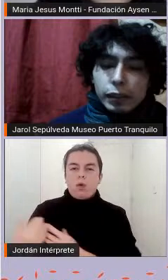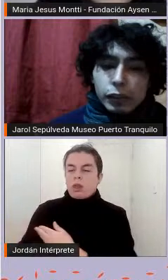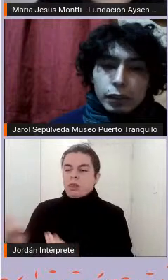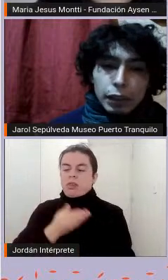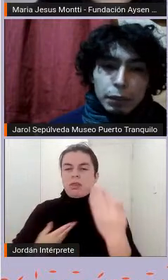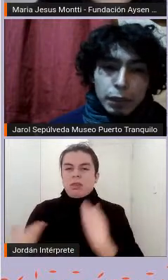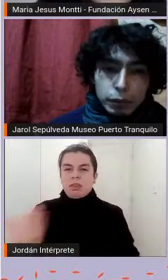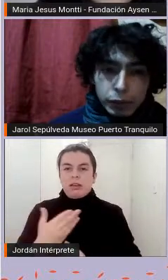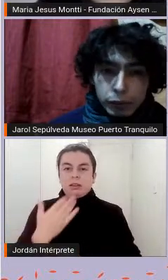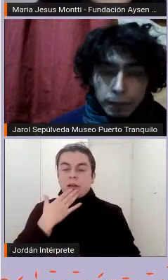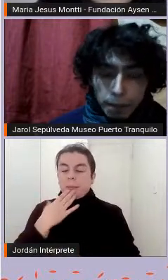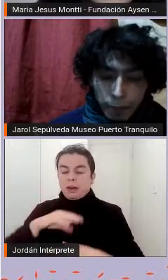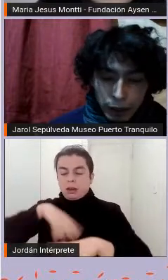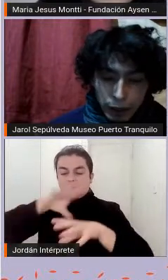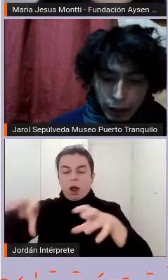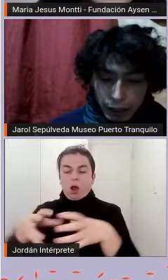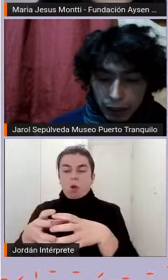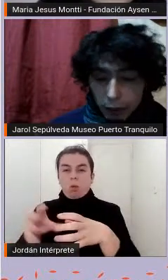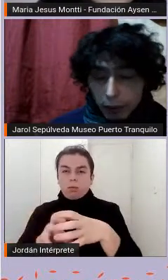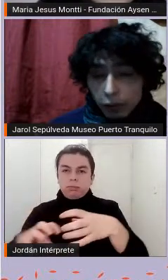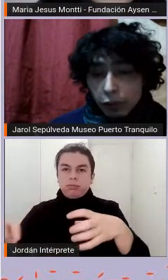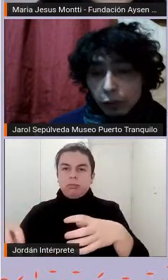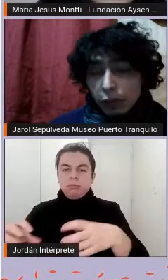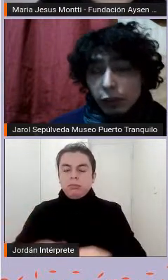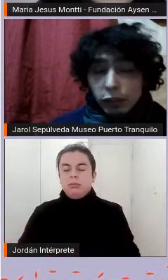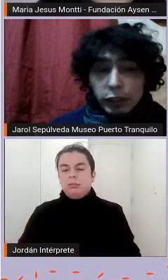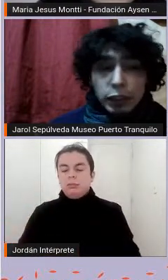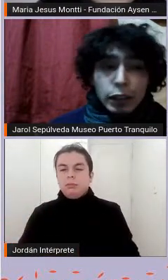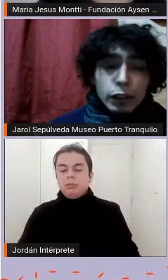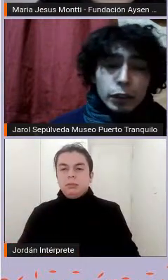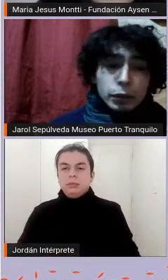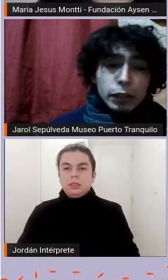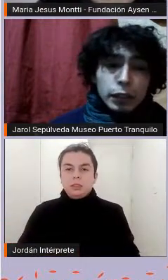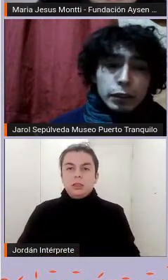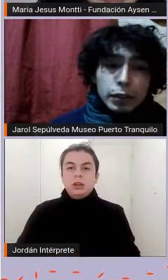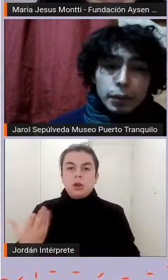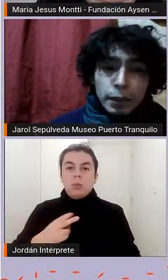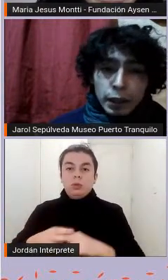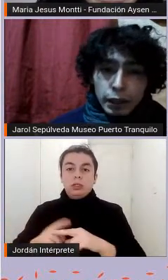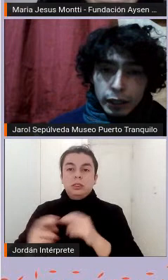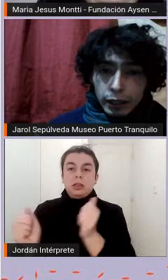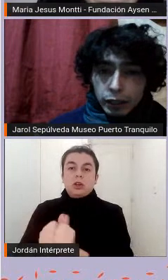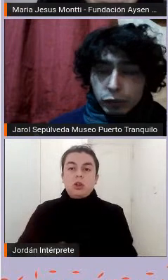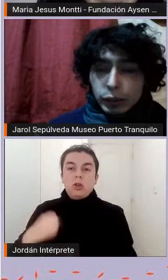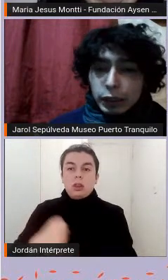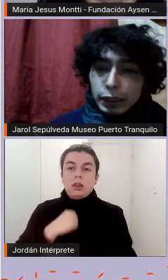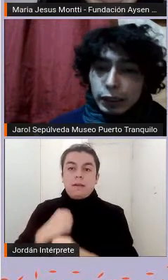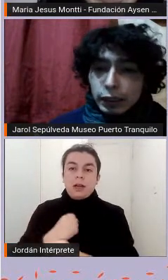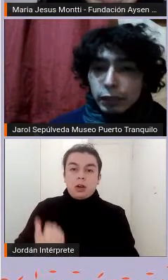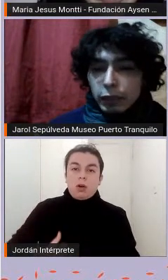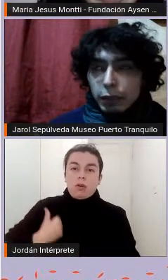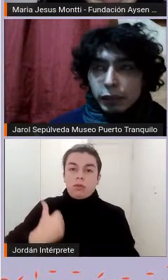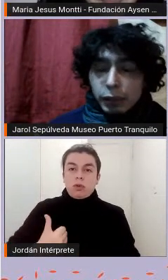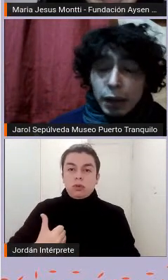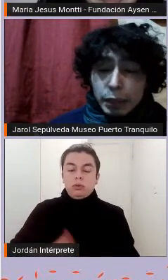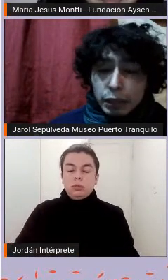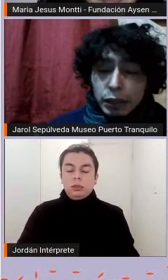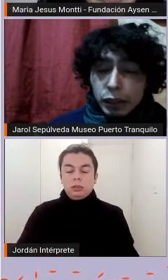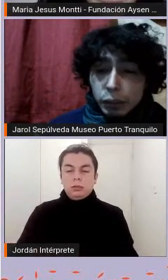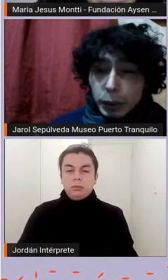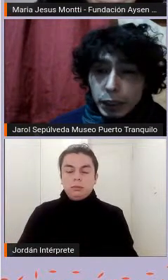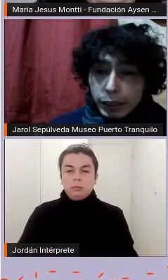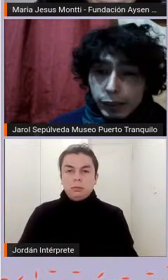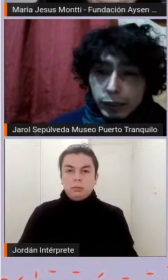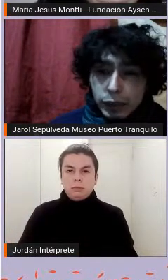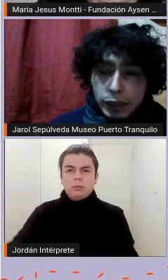o extensión de la misma agrupación. La agrupación se sustenta sobre el trabajo voluntario de su integrante. Aproximadamente